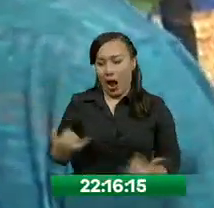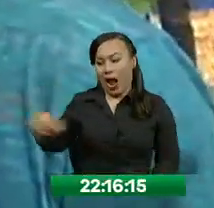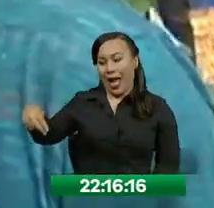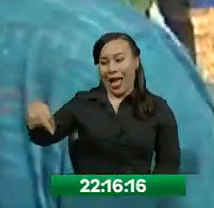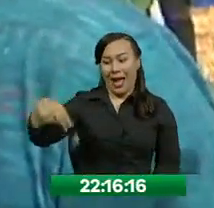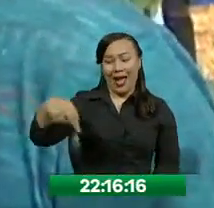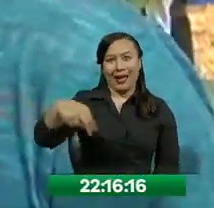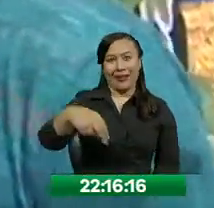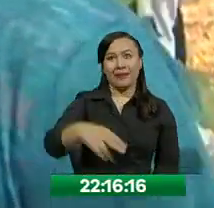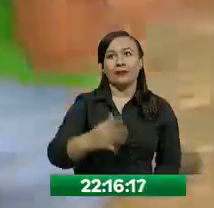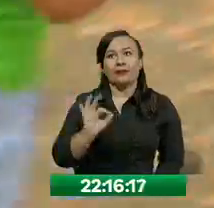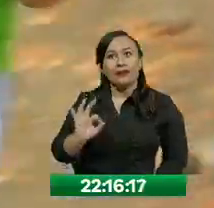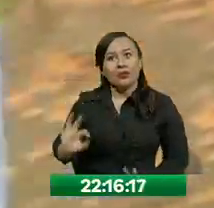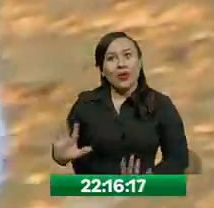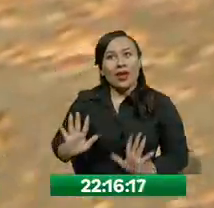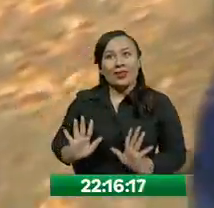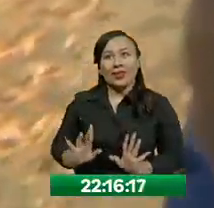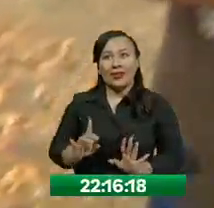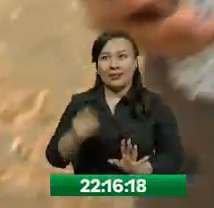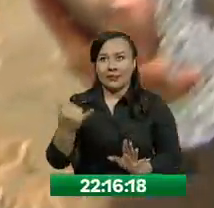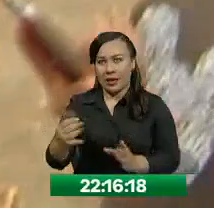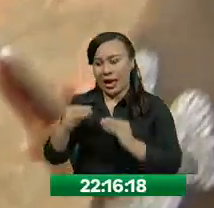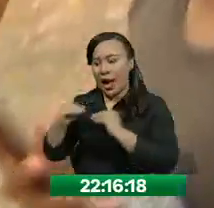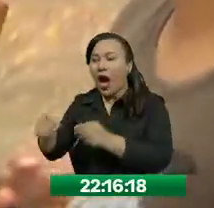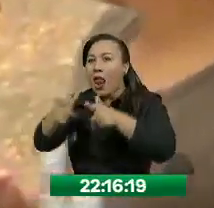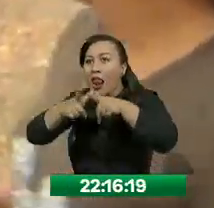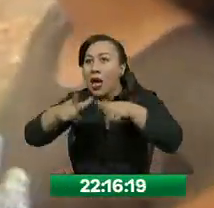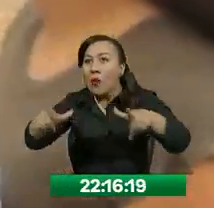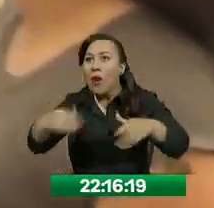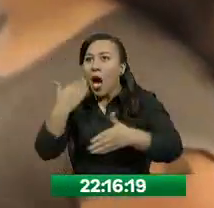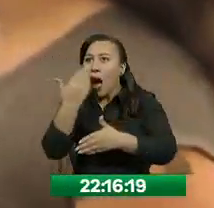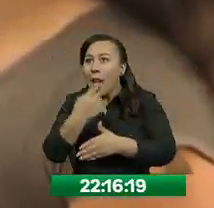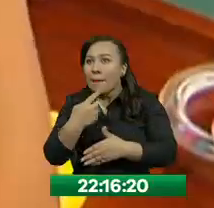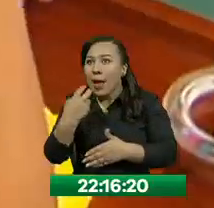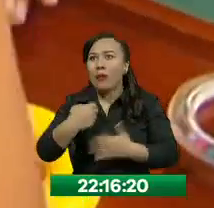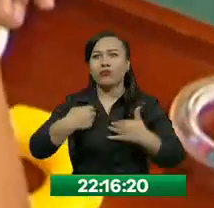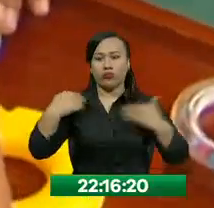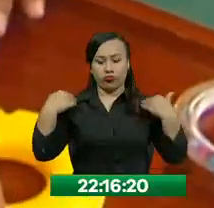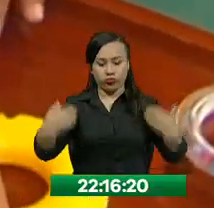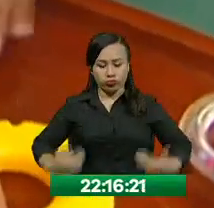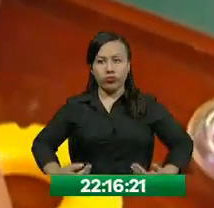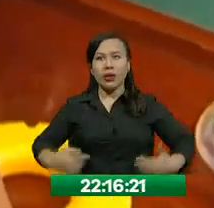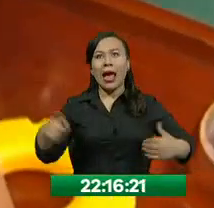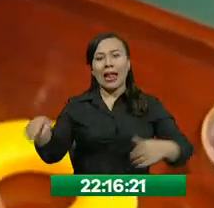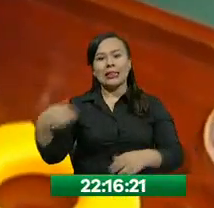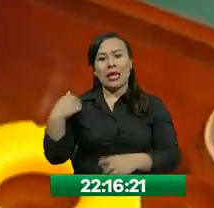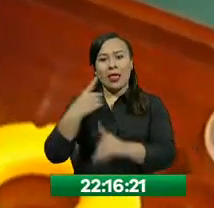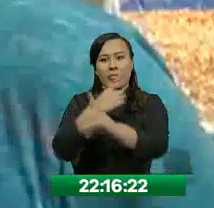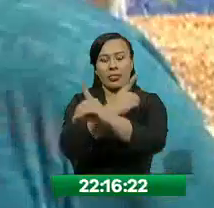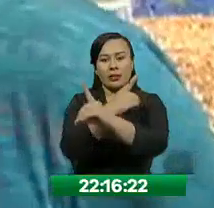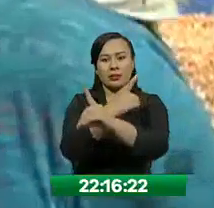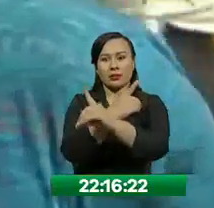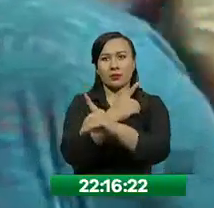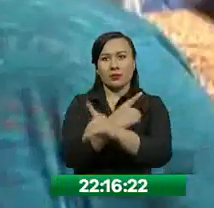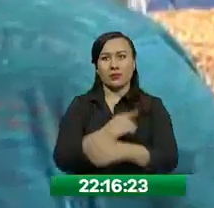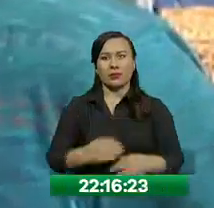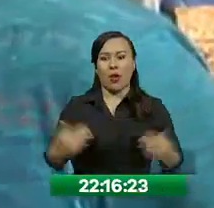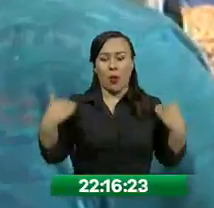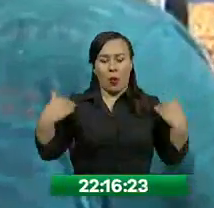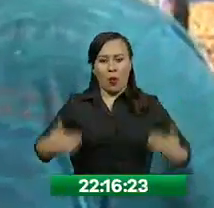camina y estamos ahorita trabajando en lo que es el lenguaje y psicomotriz. Tiene una discapacidad